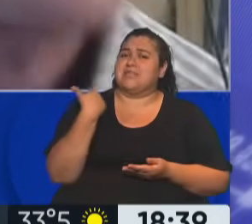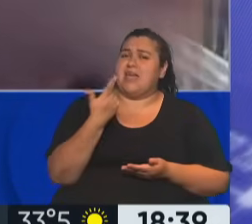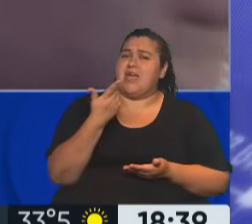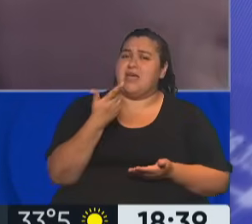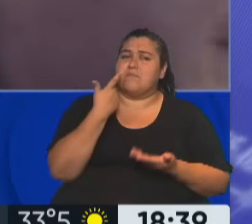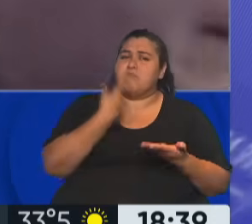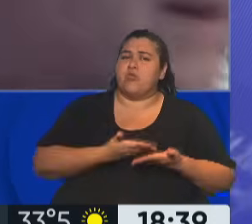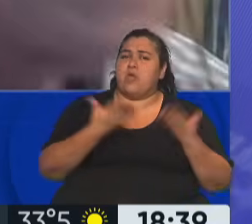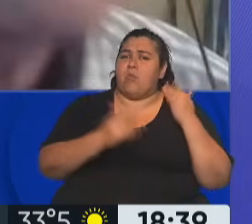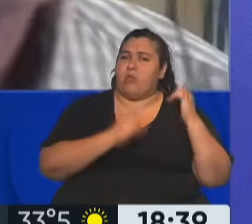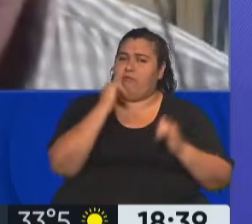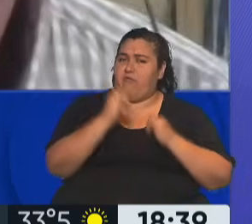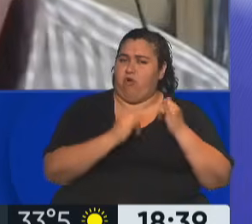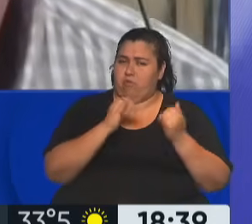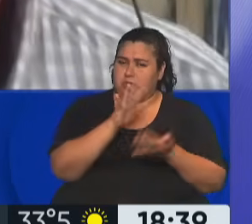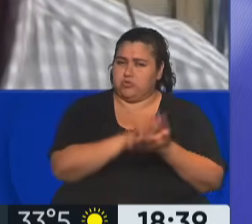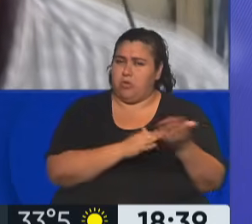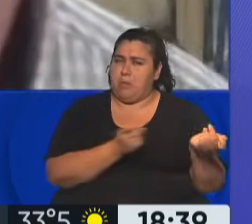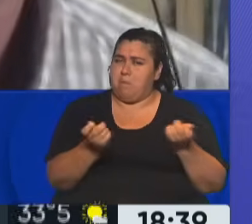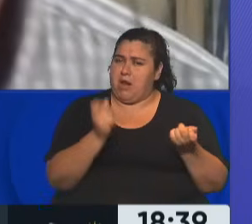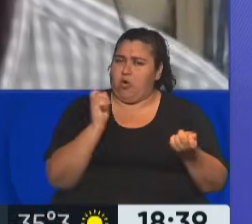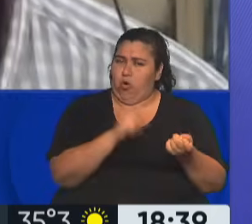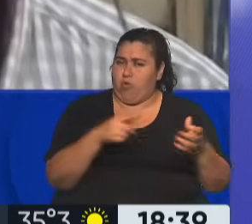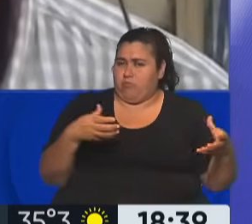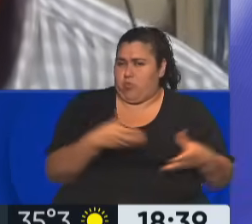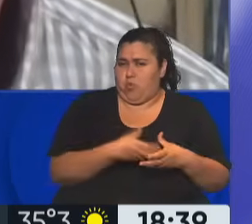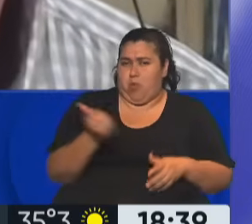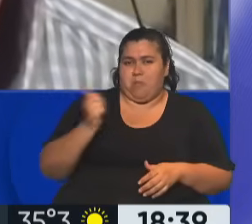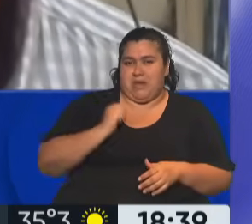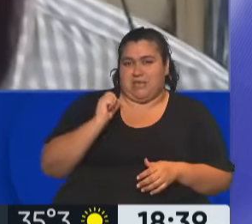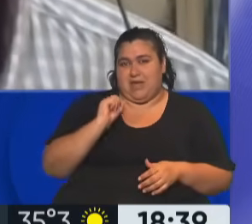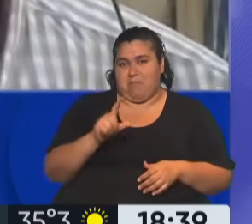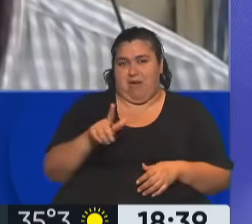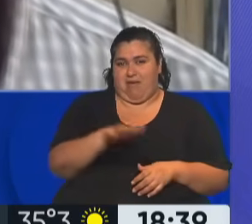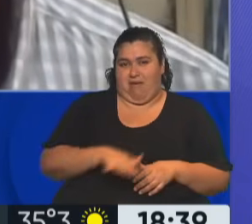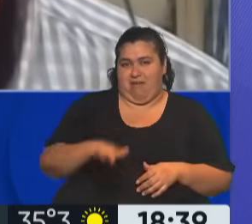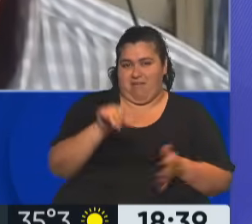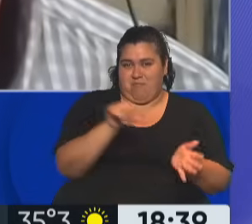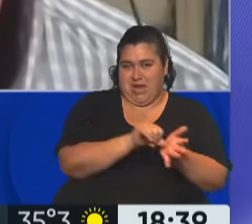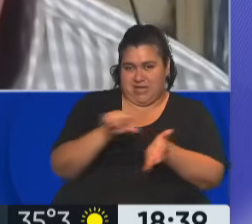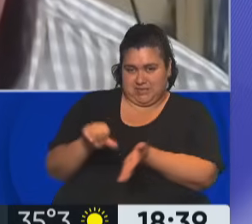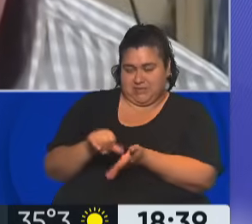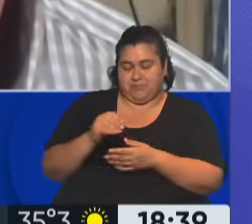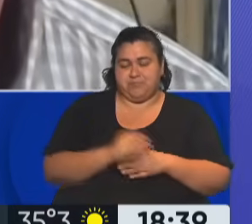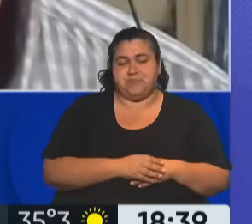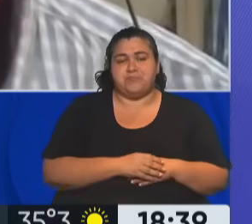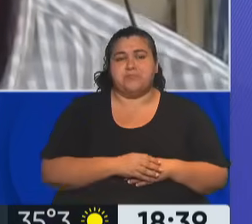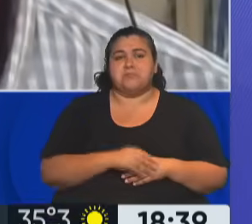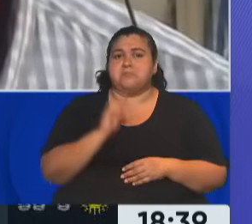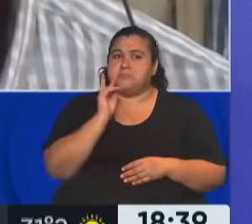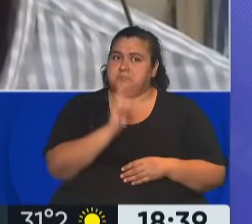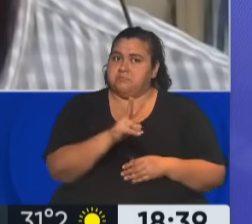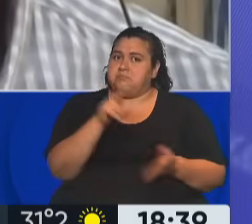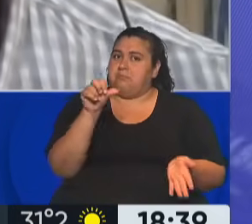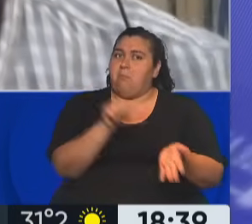sobre todo estas nuevas maniobras militares, seguramente con una potencia en lo que tiene